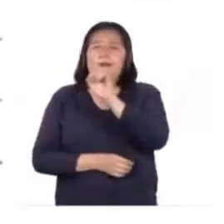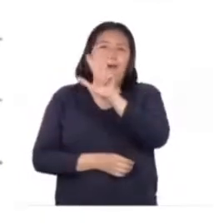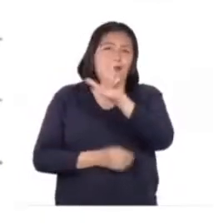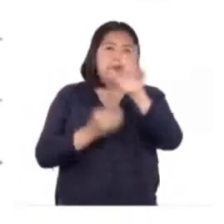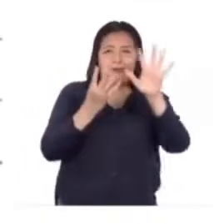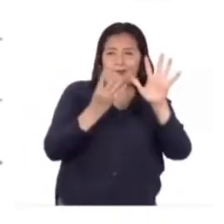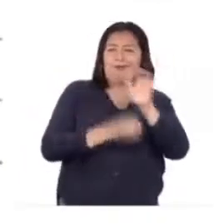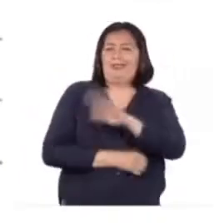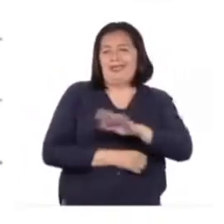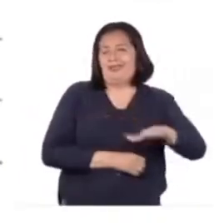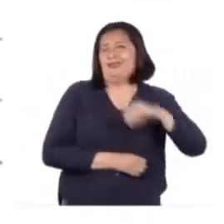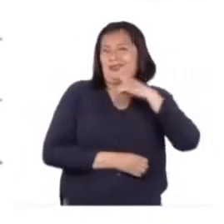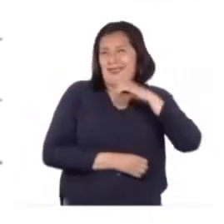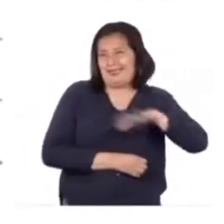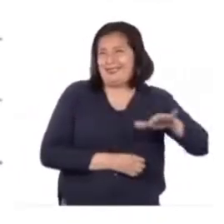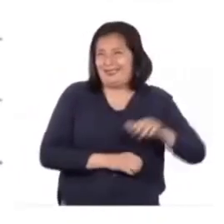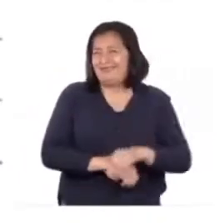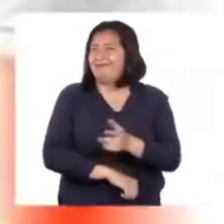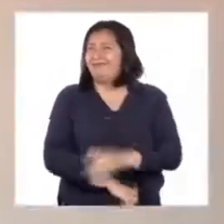139 niños y niñas.